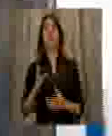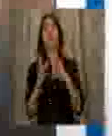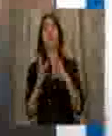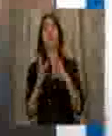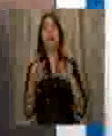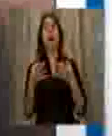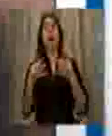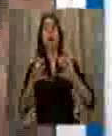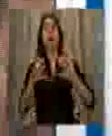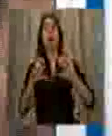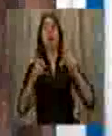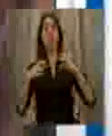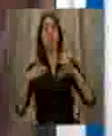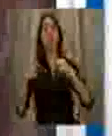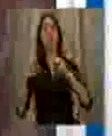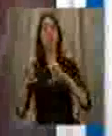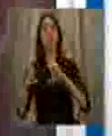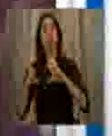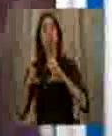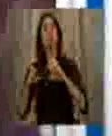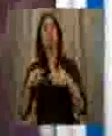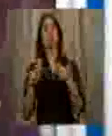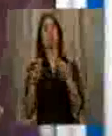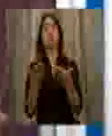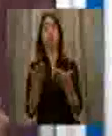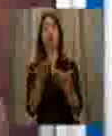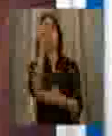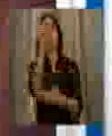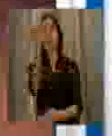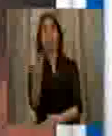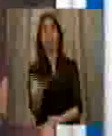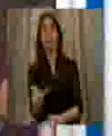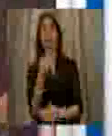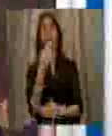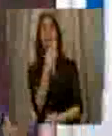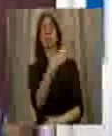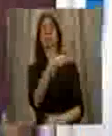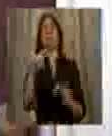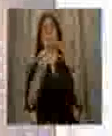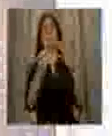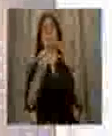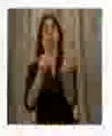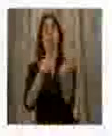más oportunidades y seguridad para ellos y sus familias.